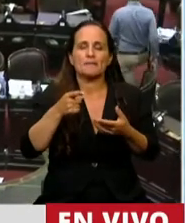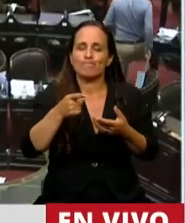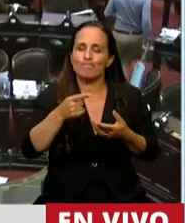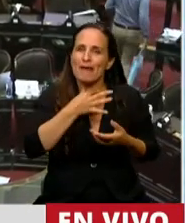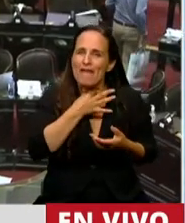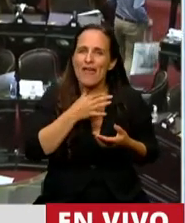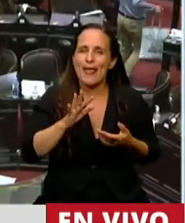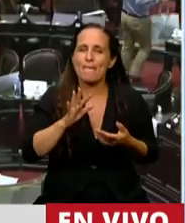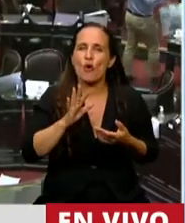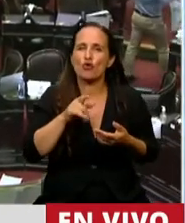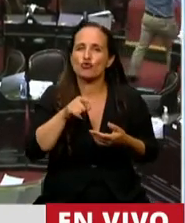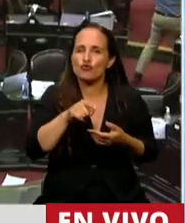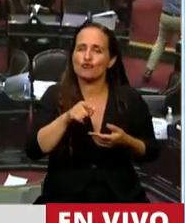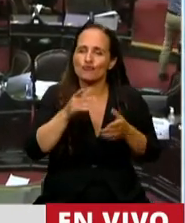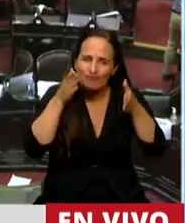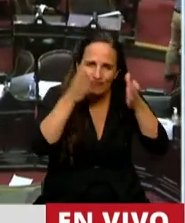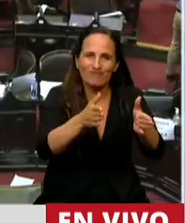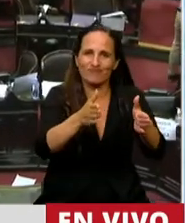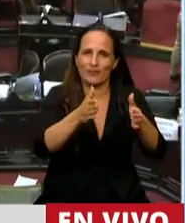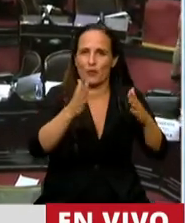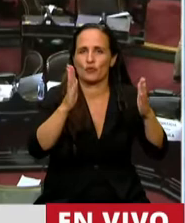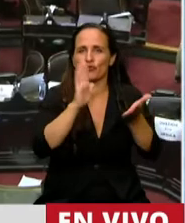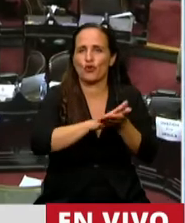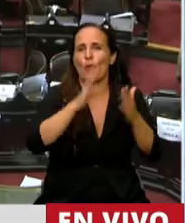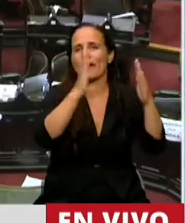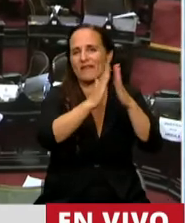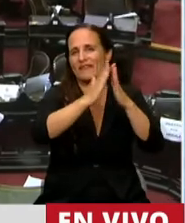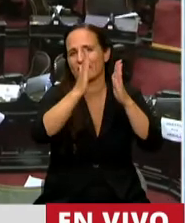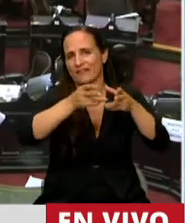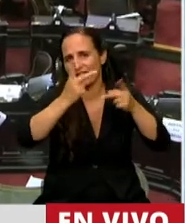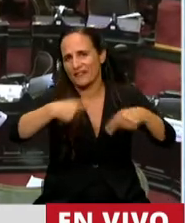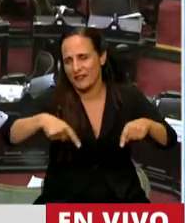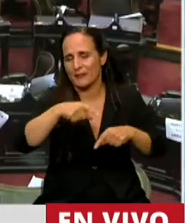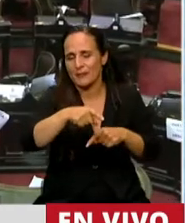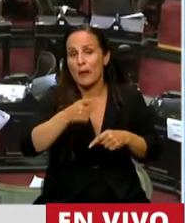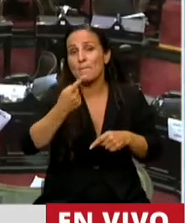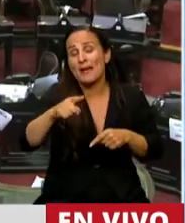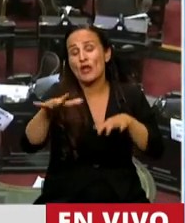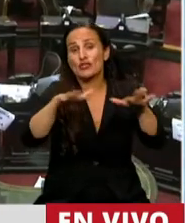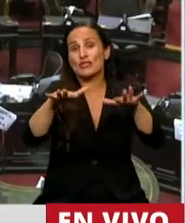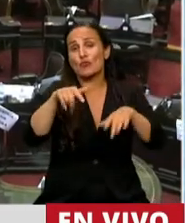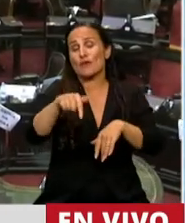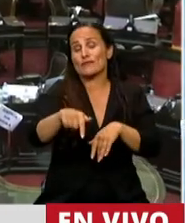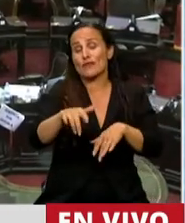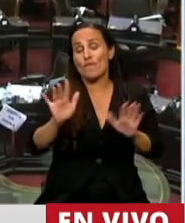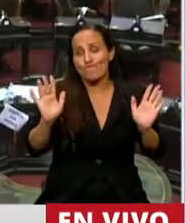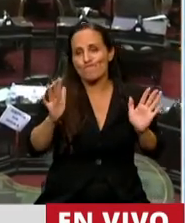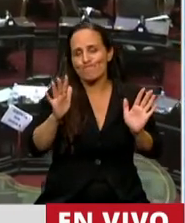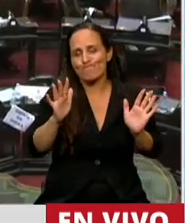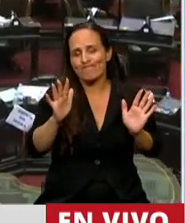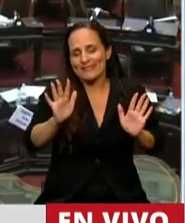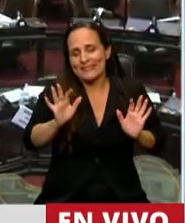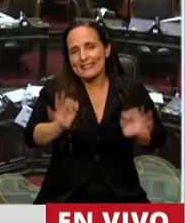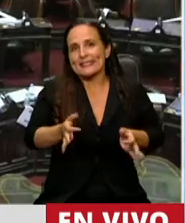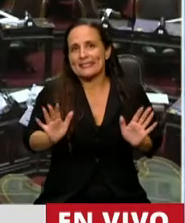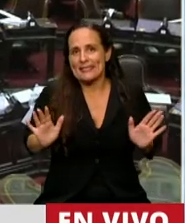direccionamiento al tema de la vivienda. Pero entendiendo la coyuntura y sabiendo de que la construcción, cualquiera sea